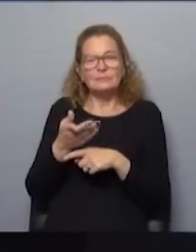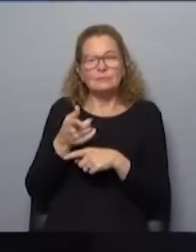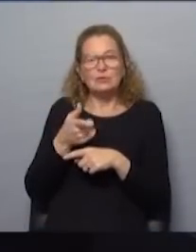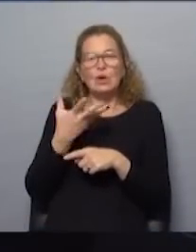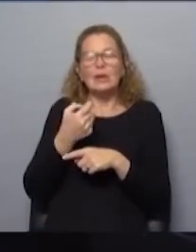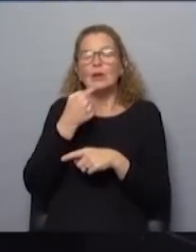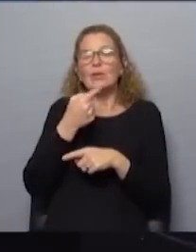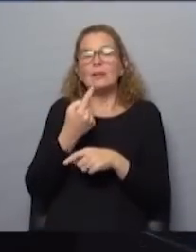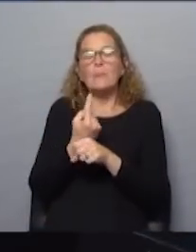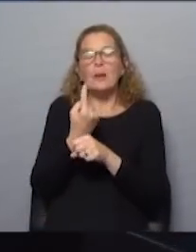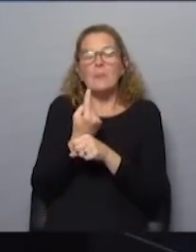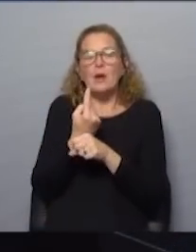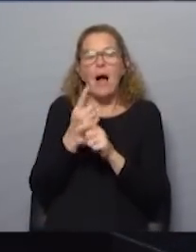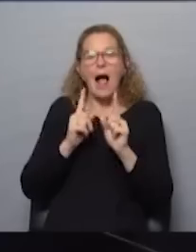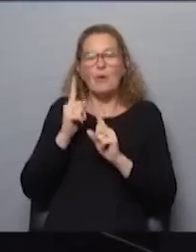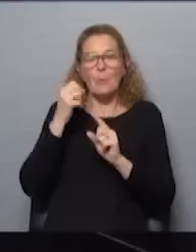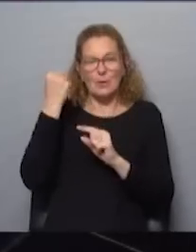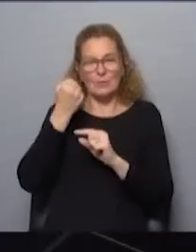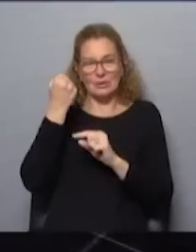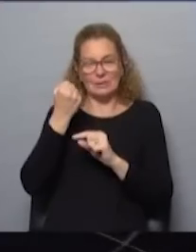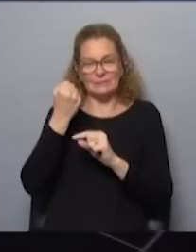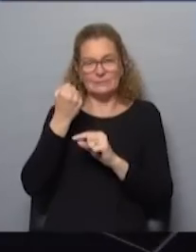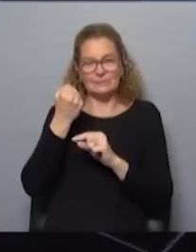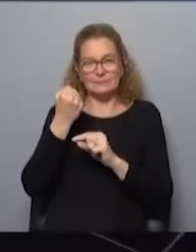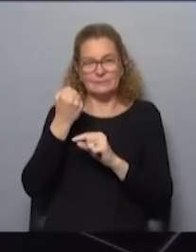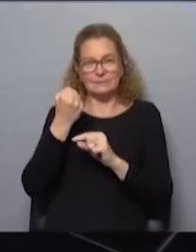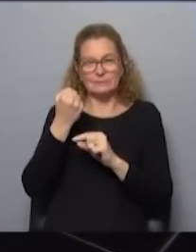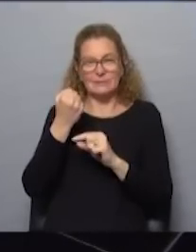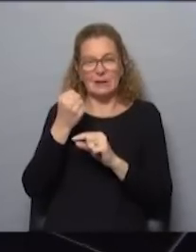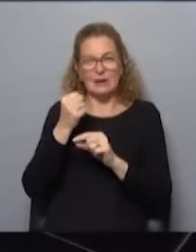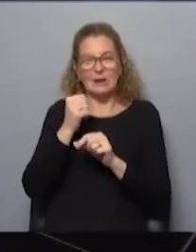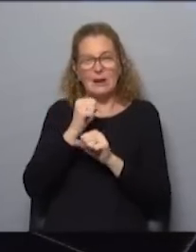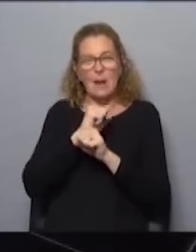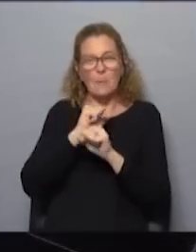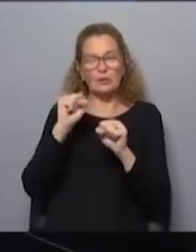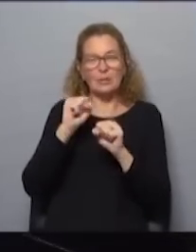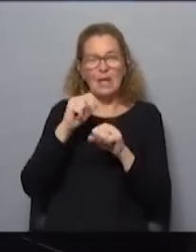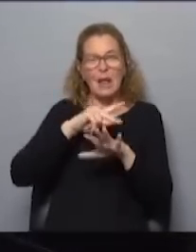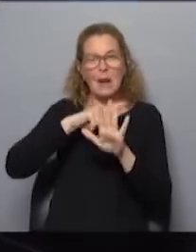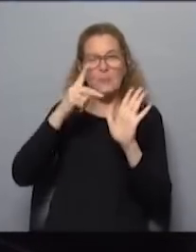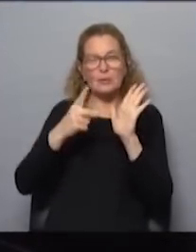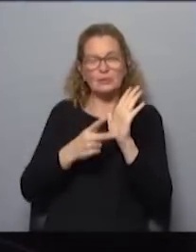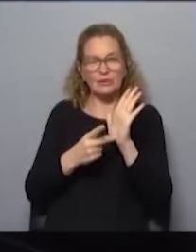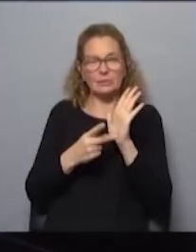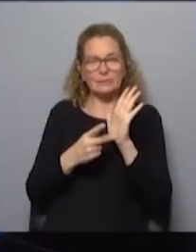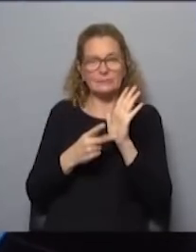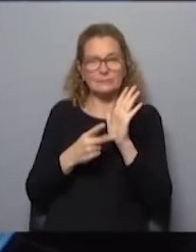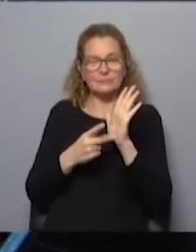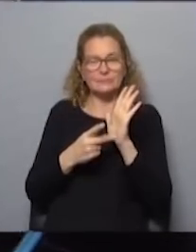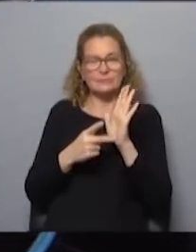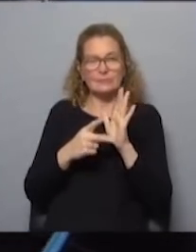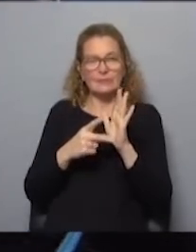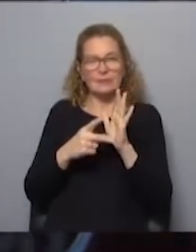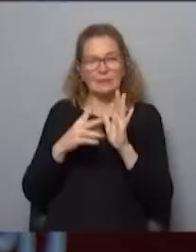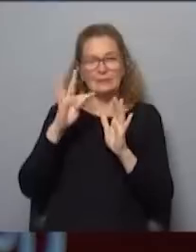precisión yo creo que en la posibilidad del proyecto generado por